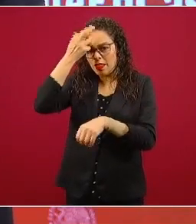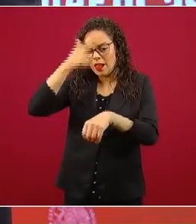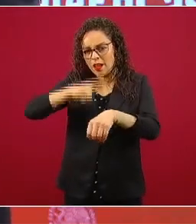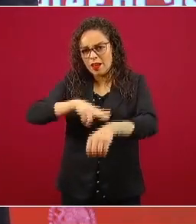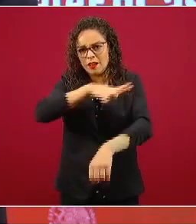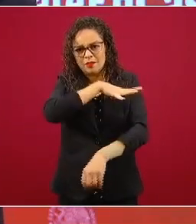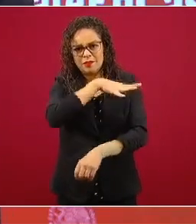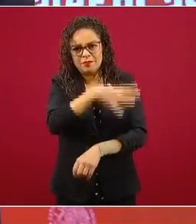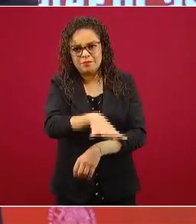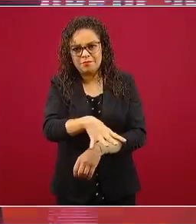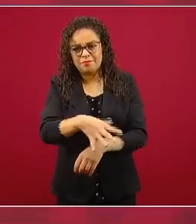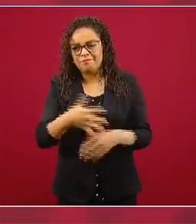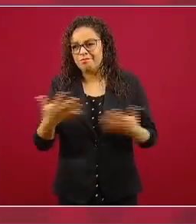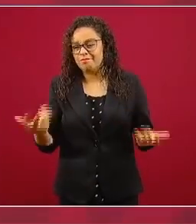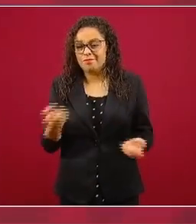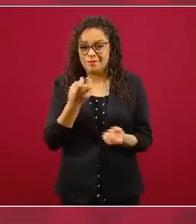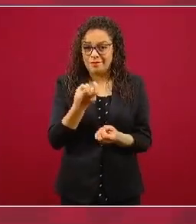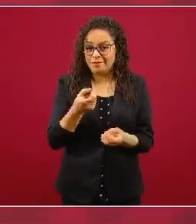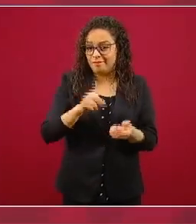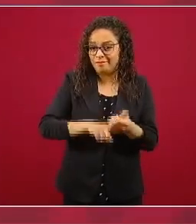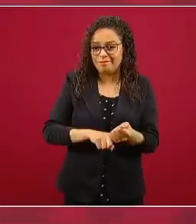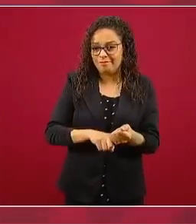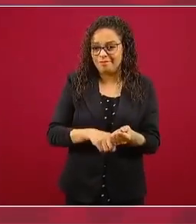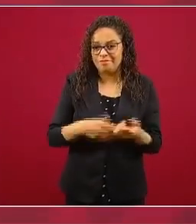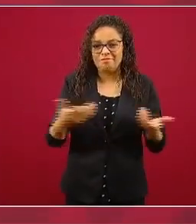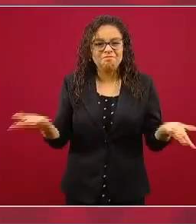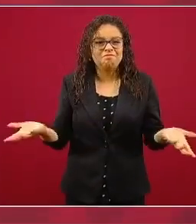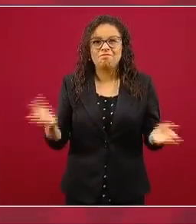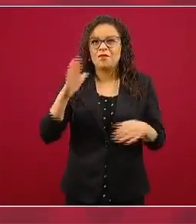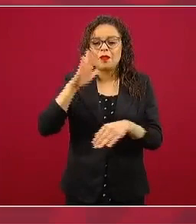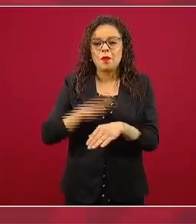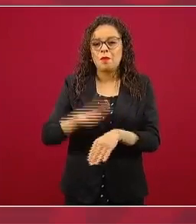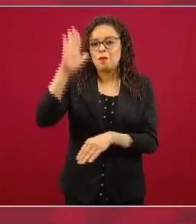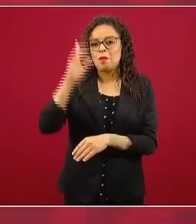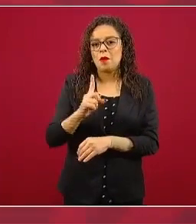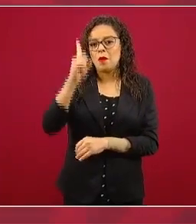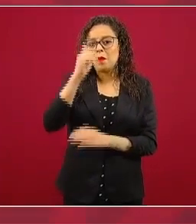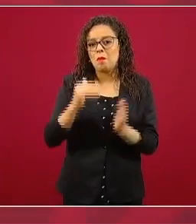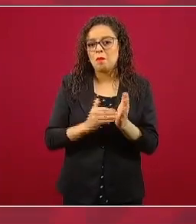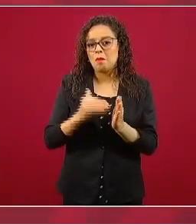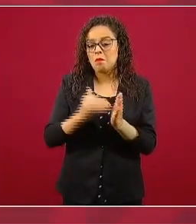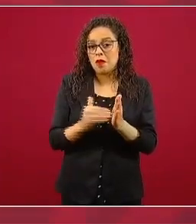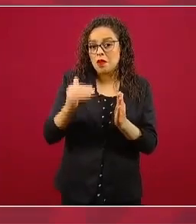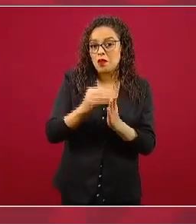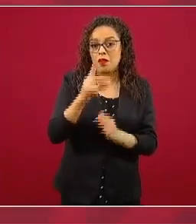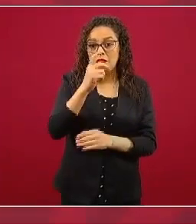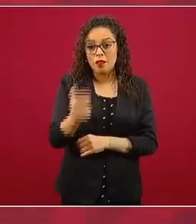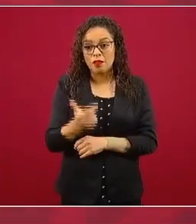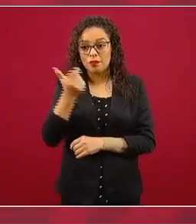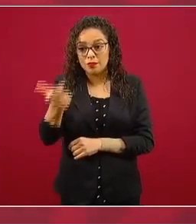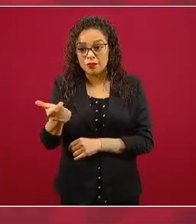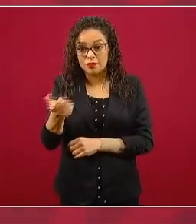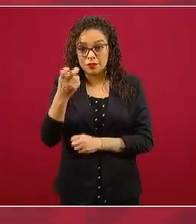El caso es que cuesta más de 1,000 millones de pesos. El aparato es